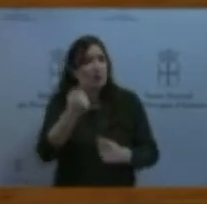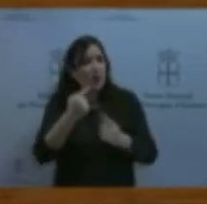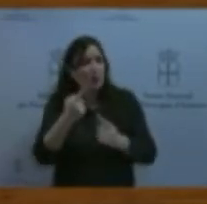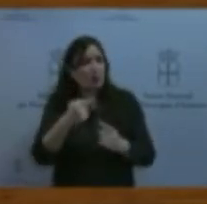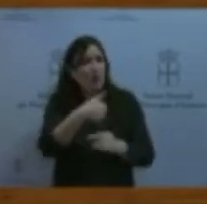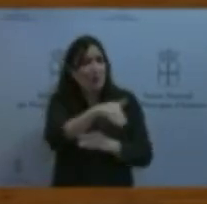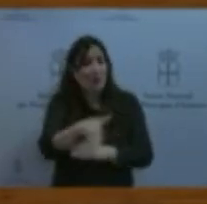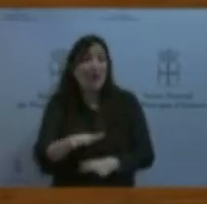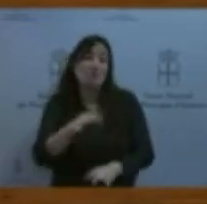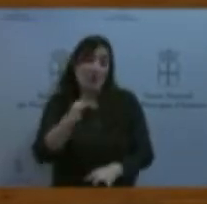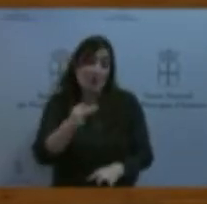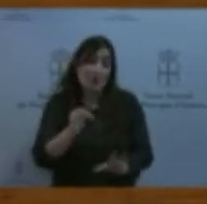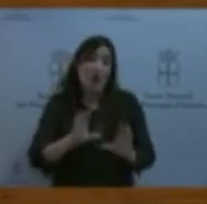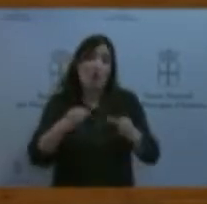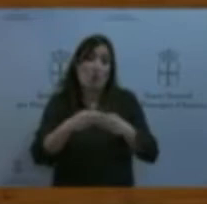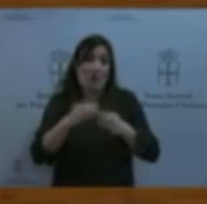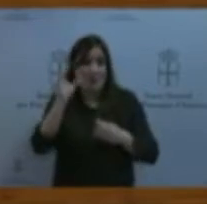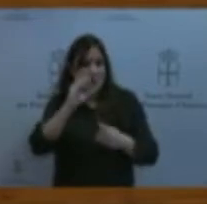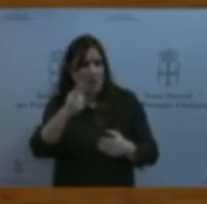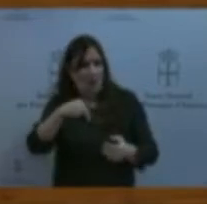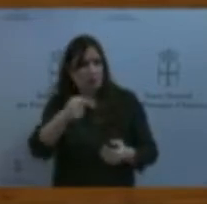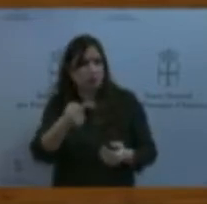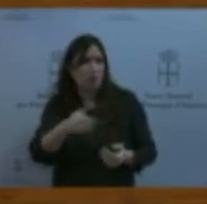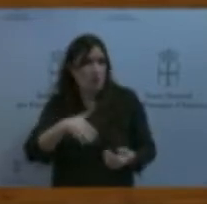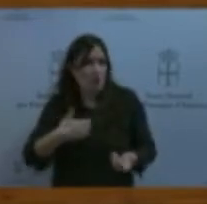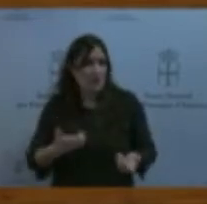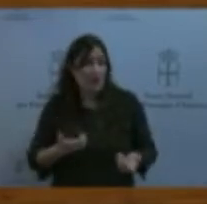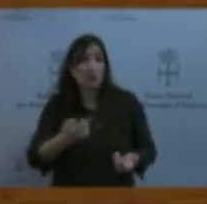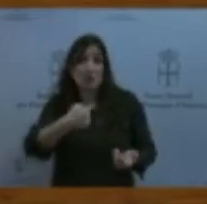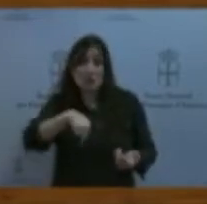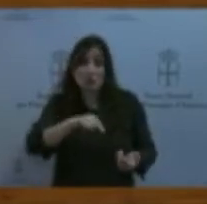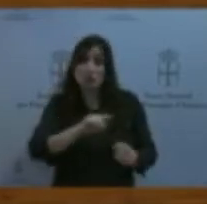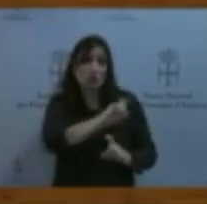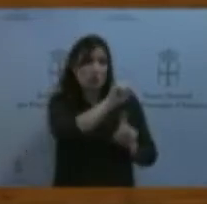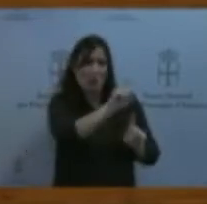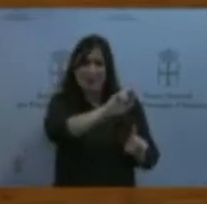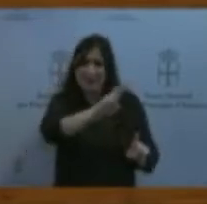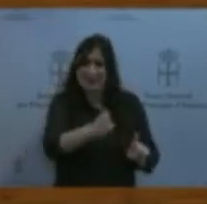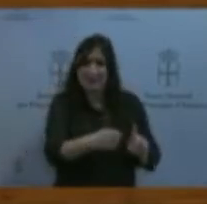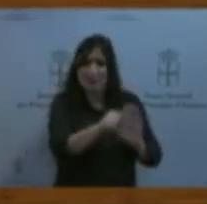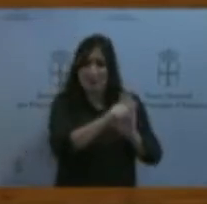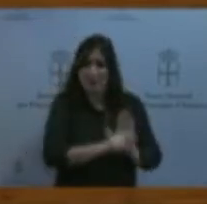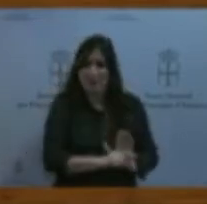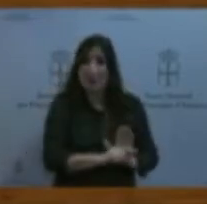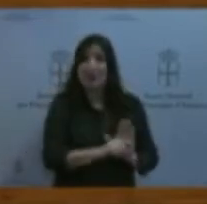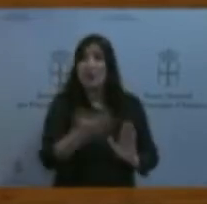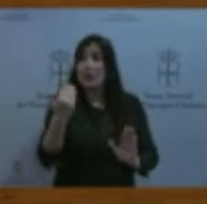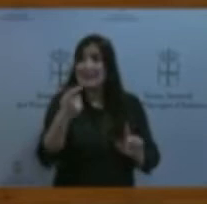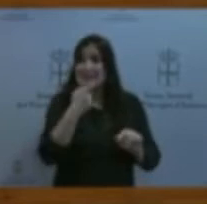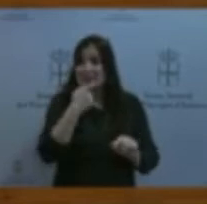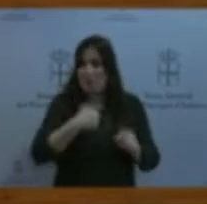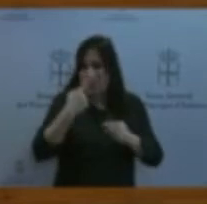científica. Registramos entonces varias preguntas por escrito, que ya fue en septiembre pasado, le tengo que decir que siguen sin